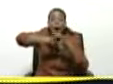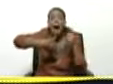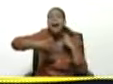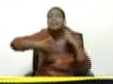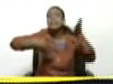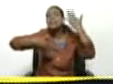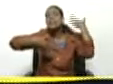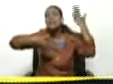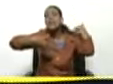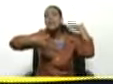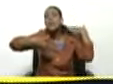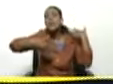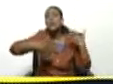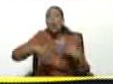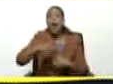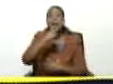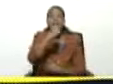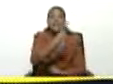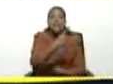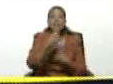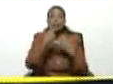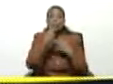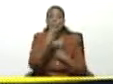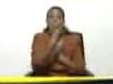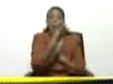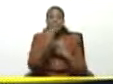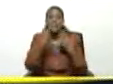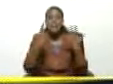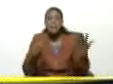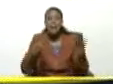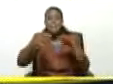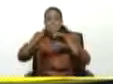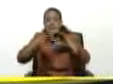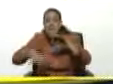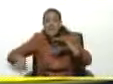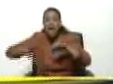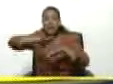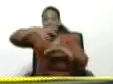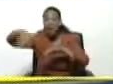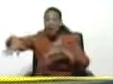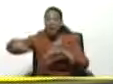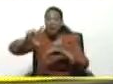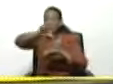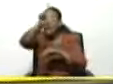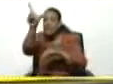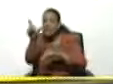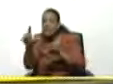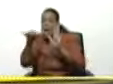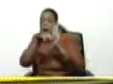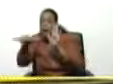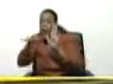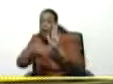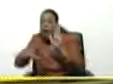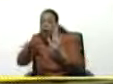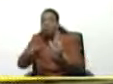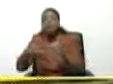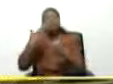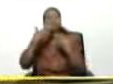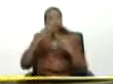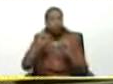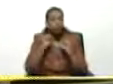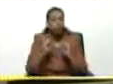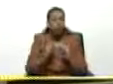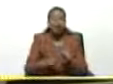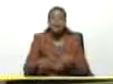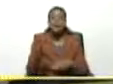donde estamos a 146 millas náuticas de la fachada atlántica al lado del estado de esquivo de verá nosotros cuente presidente